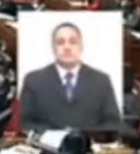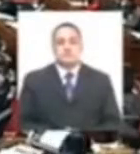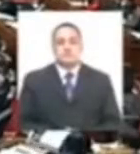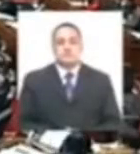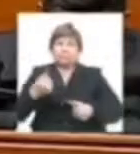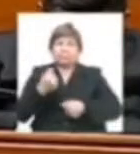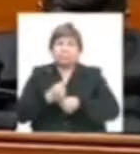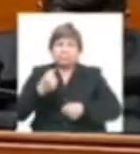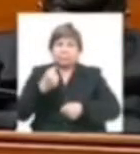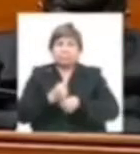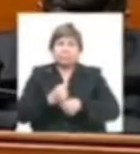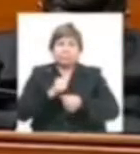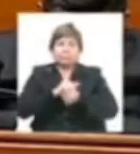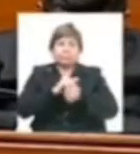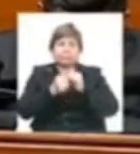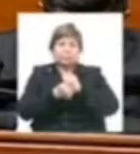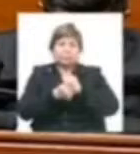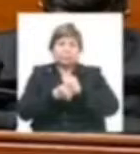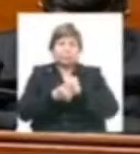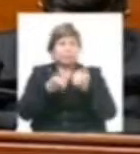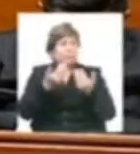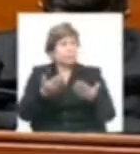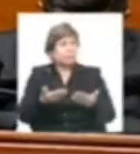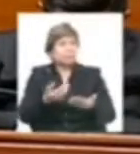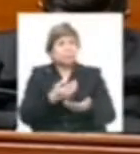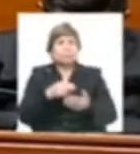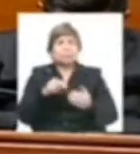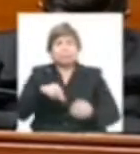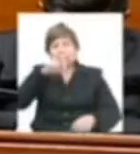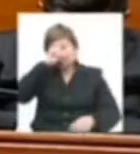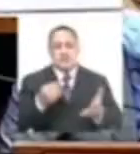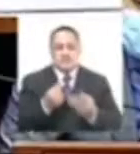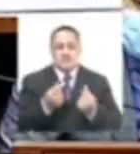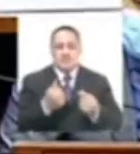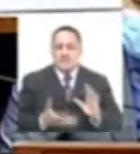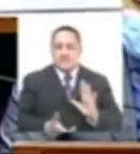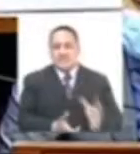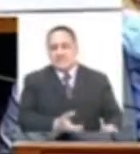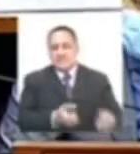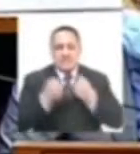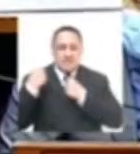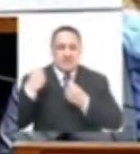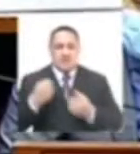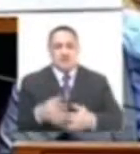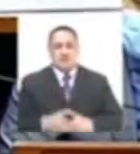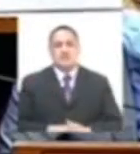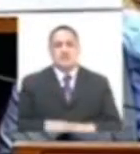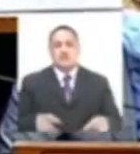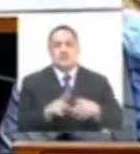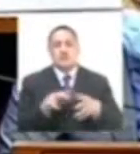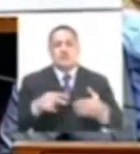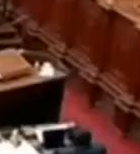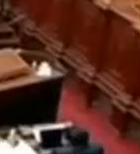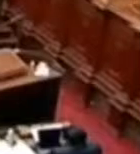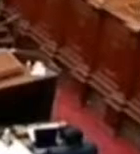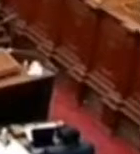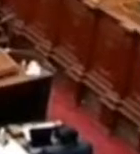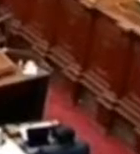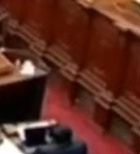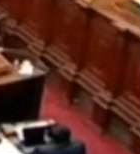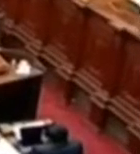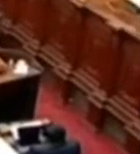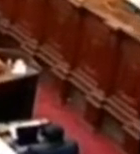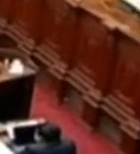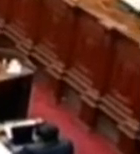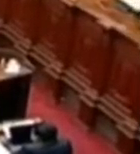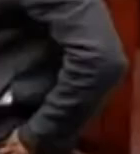Cuando Mirta Vázquez asumió el titularato de la presidencia del Consejo de Ministros, se le